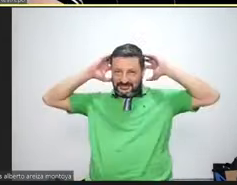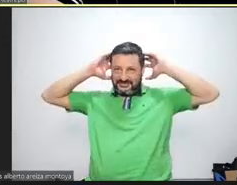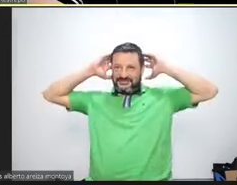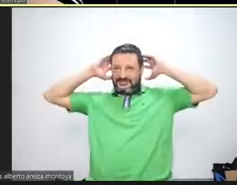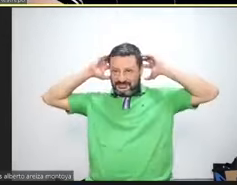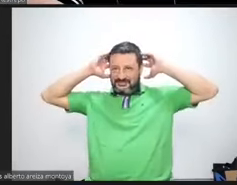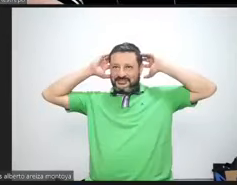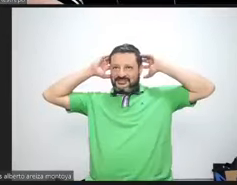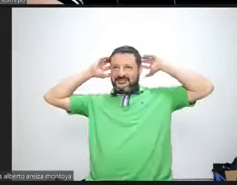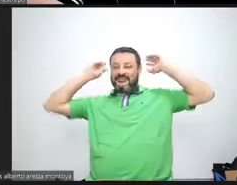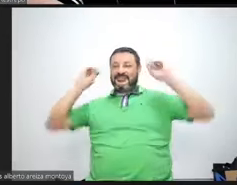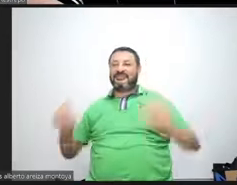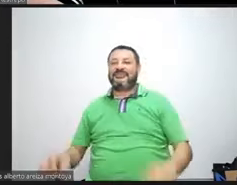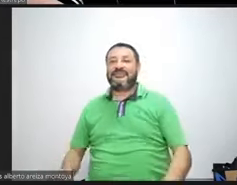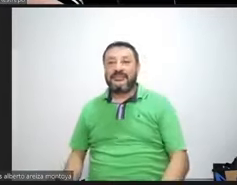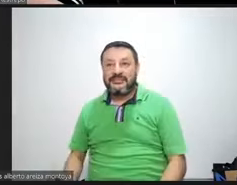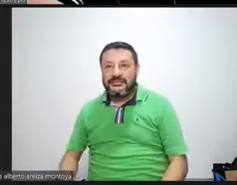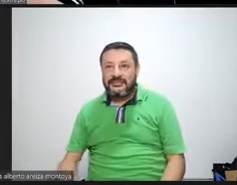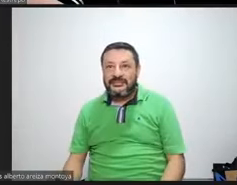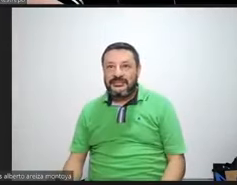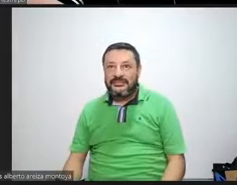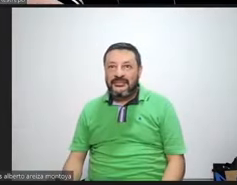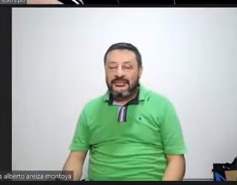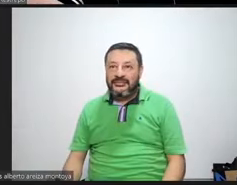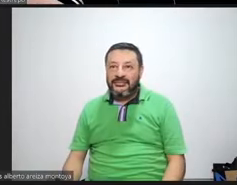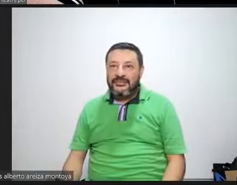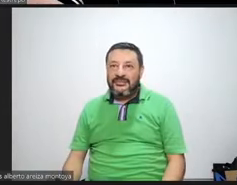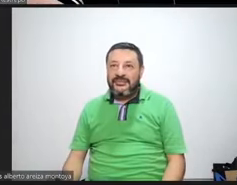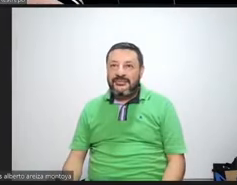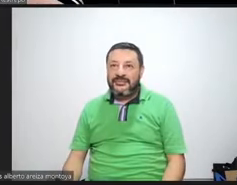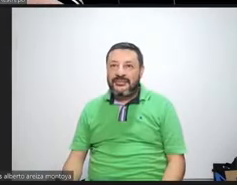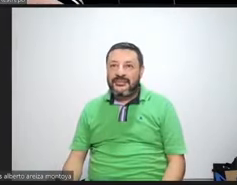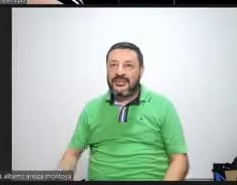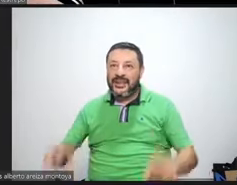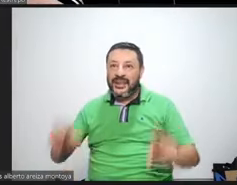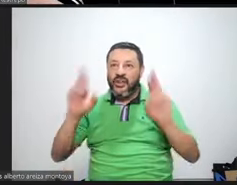abdominales. O sea, es que eso es una cosa. Ojalá,